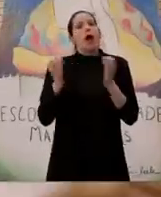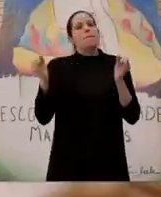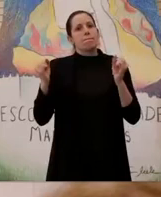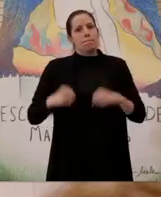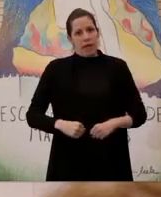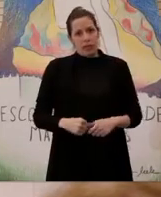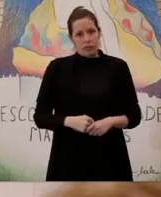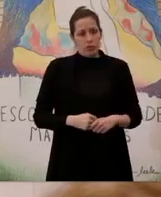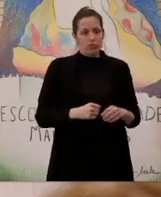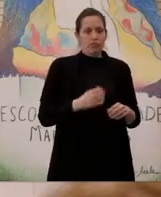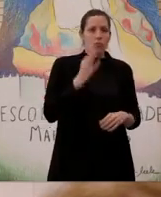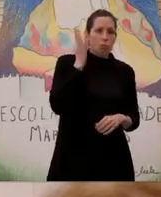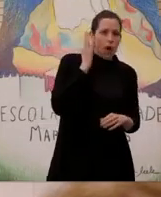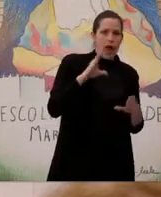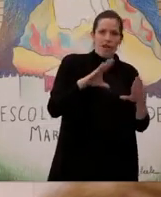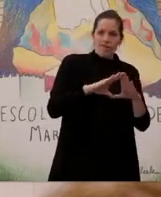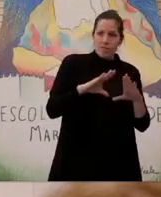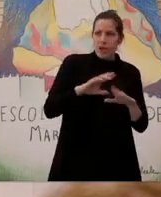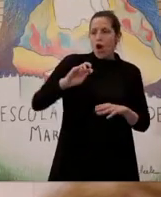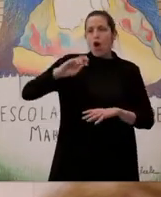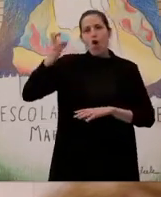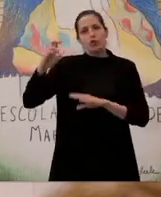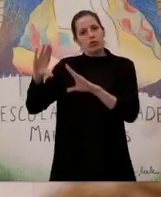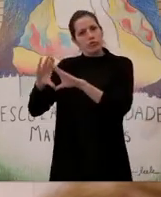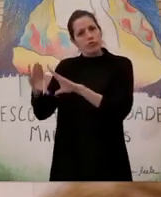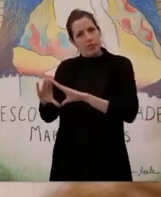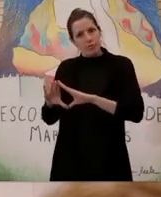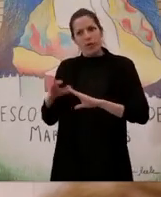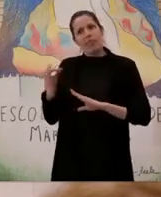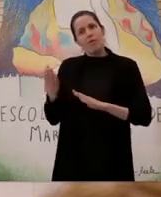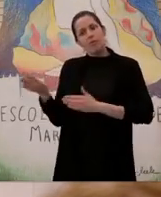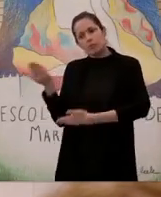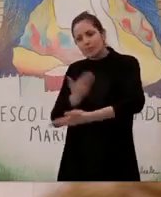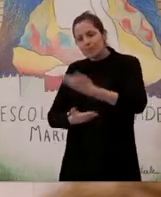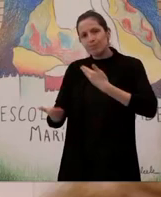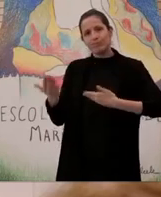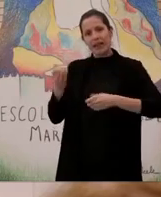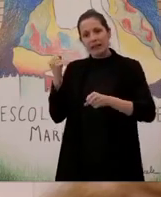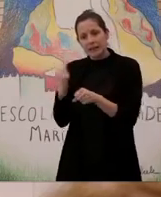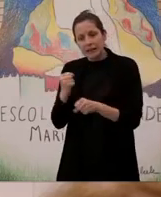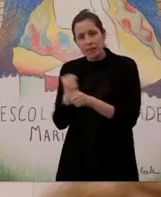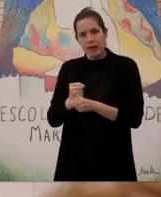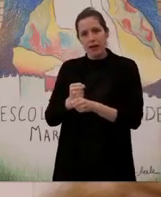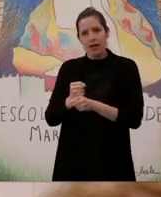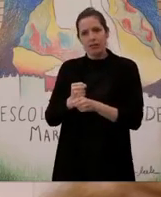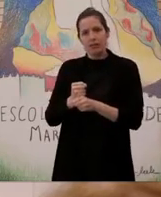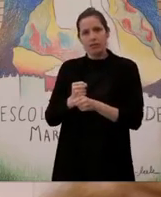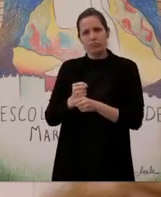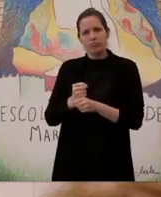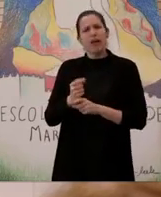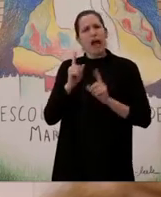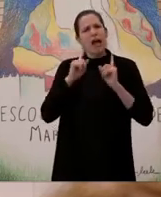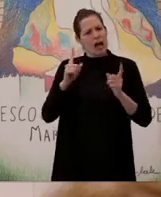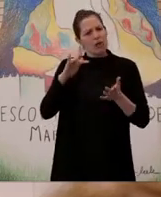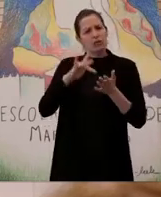con diferentes feminismos tenemos que llegar a cordos y trabajar discutir cuando sea año necesario